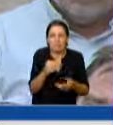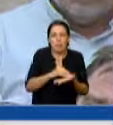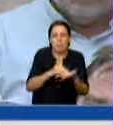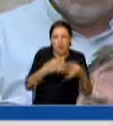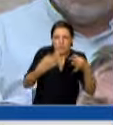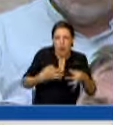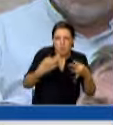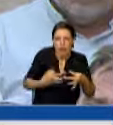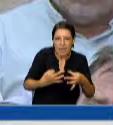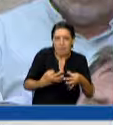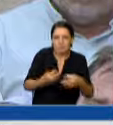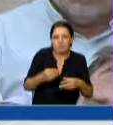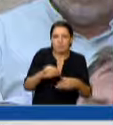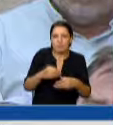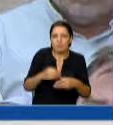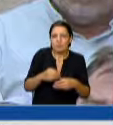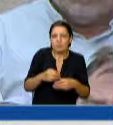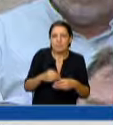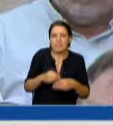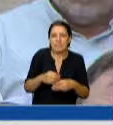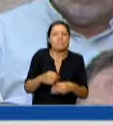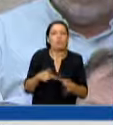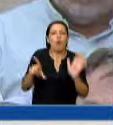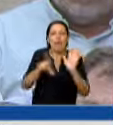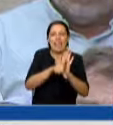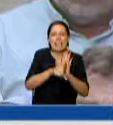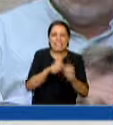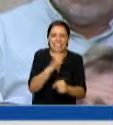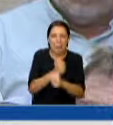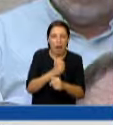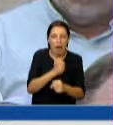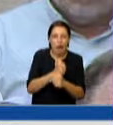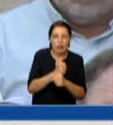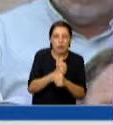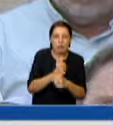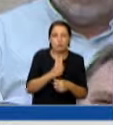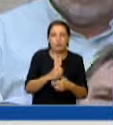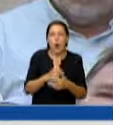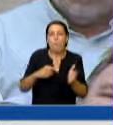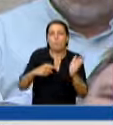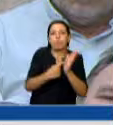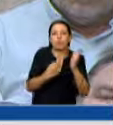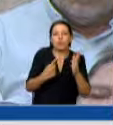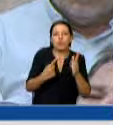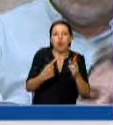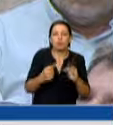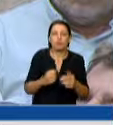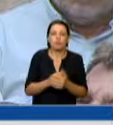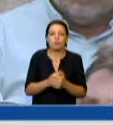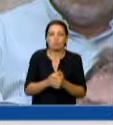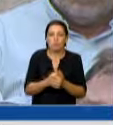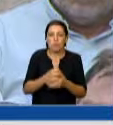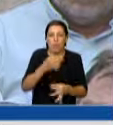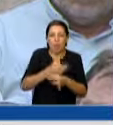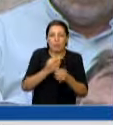Está sesionando y acá, a menos de 100 metros, había balas de goma, había gases lacrimógenos, había